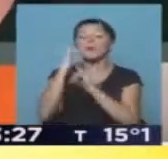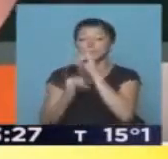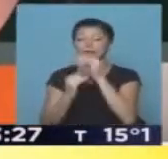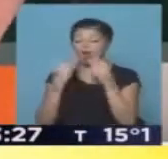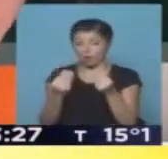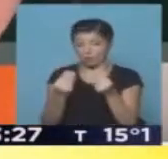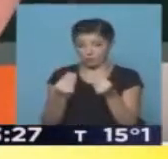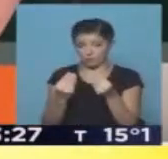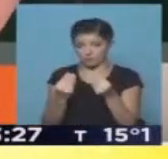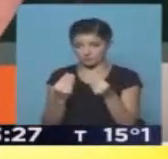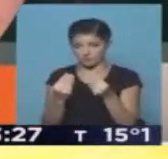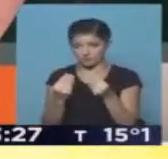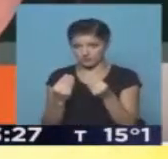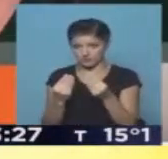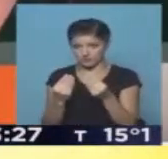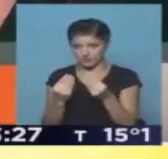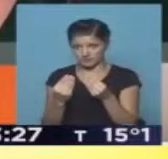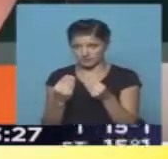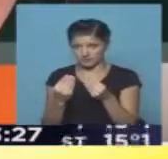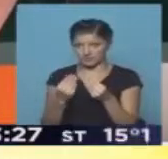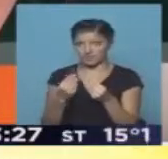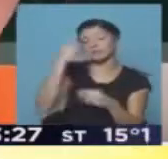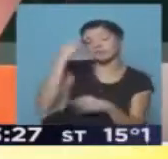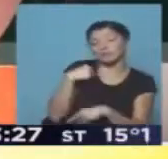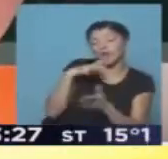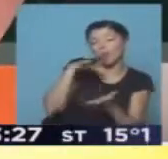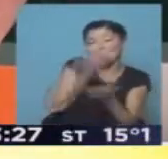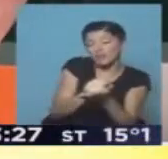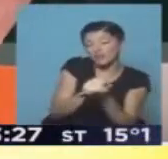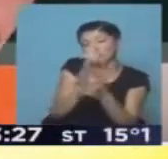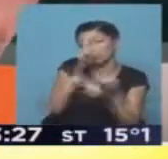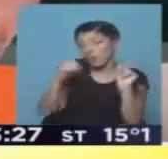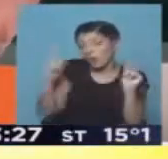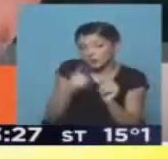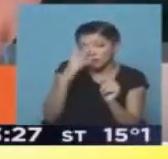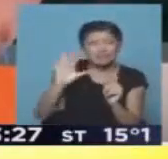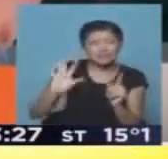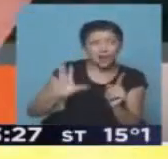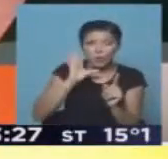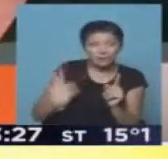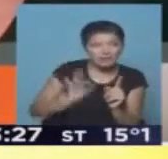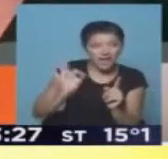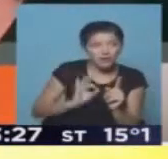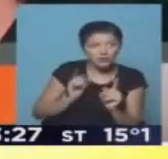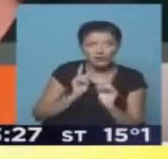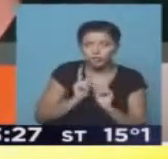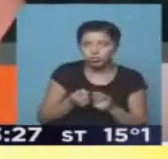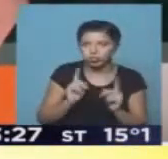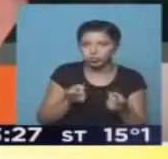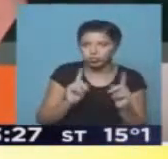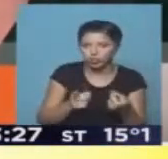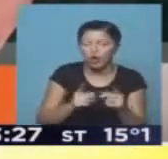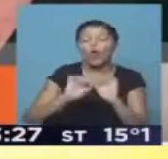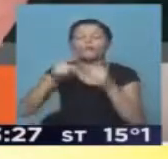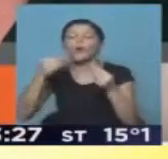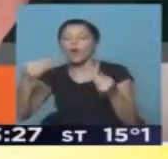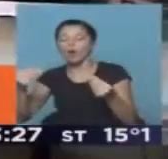que se pesque se dijo temporaria terminó durando medio siglo o como también hay una autonomía palestina